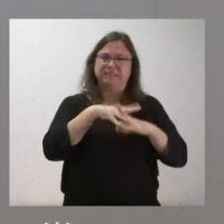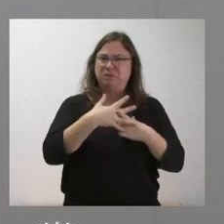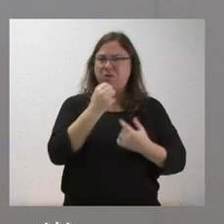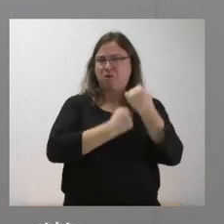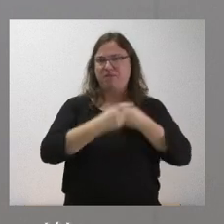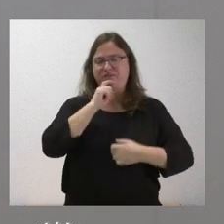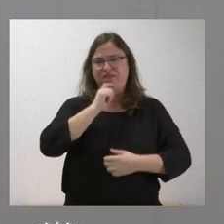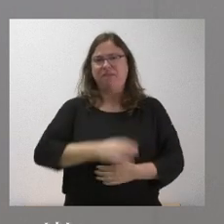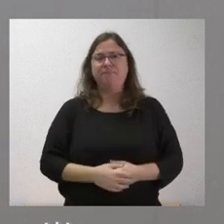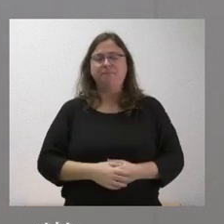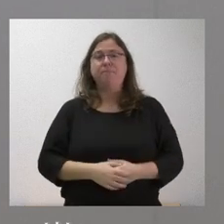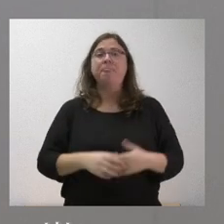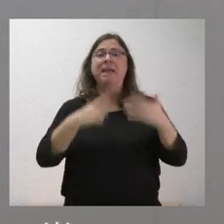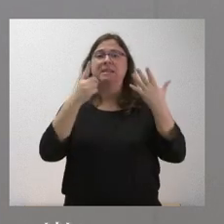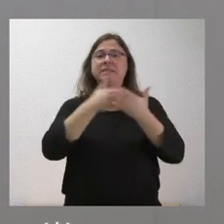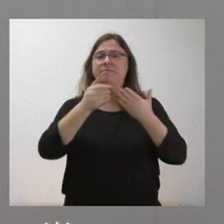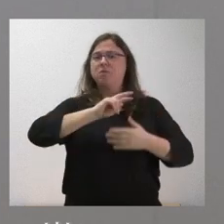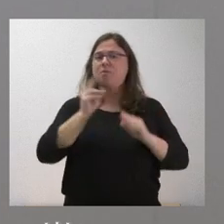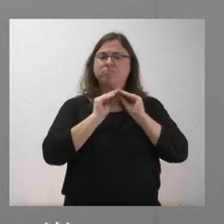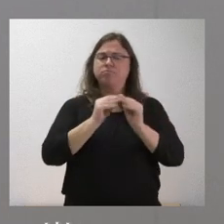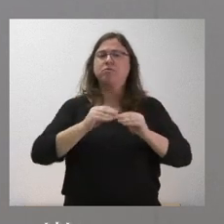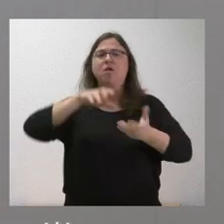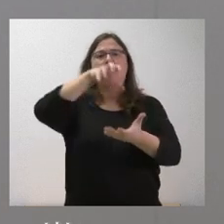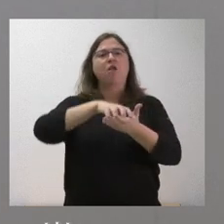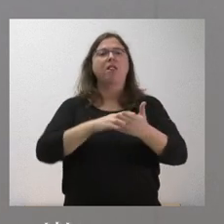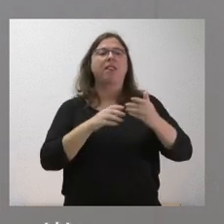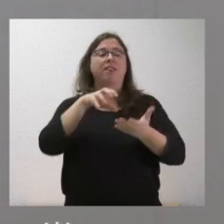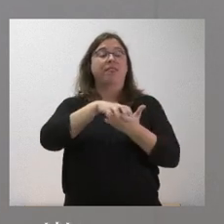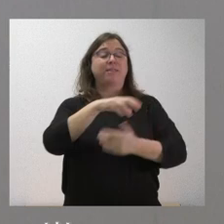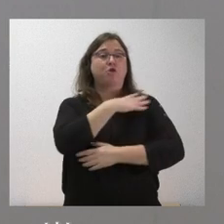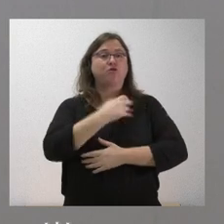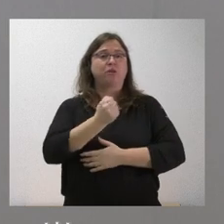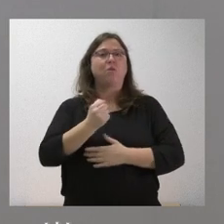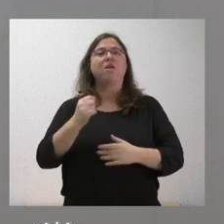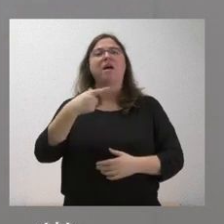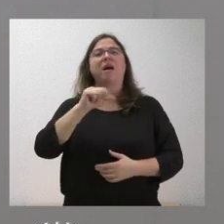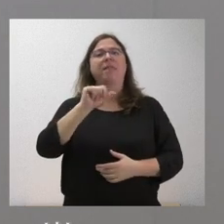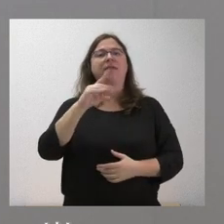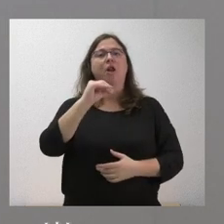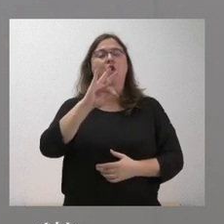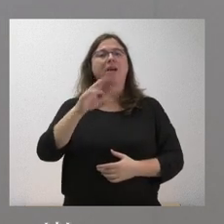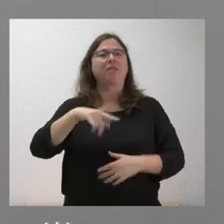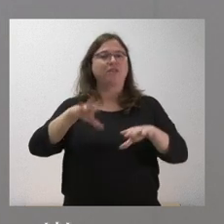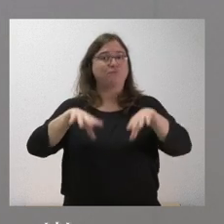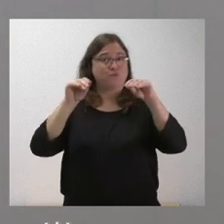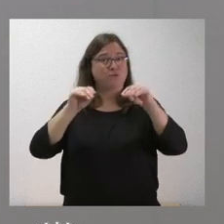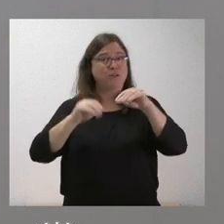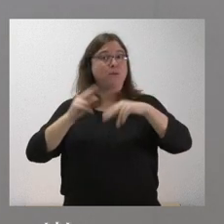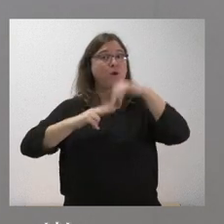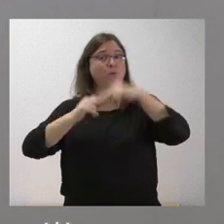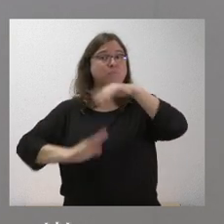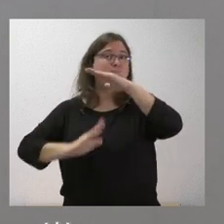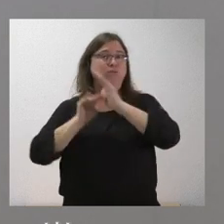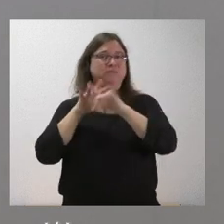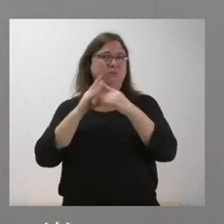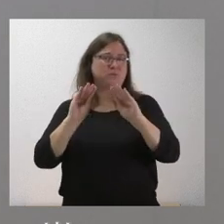6 millones de euros para finalizar las obras del centro de salud García Lorca en Burgos saben ustedes que este centro fue paralizado como consecuencia de la situación que